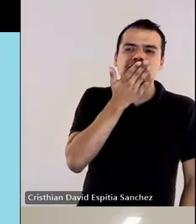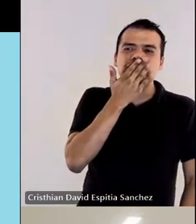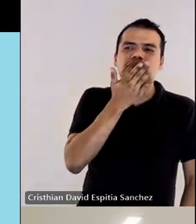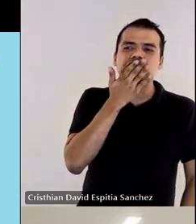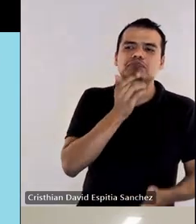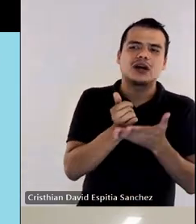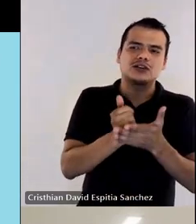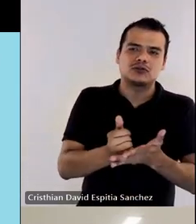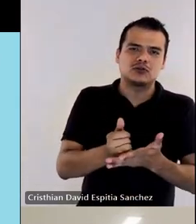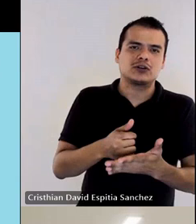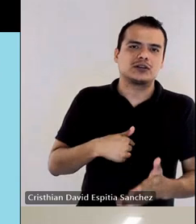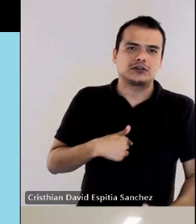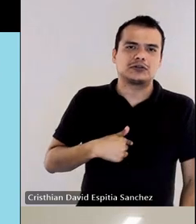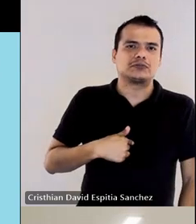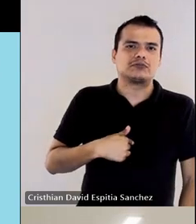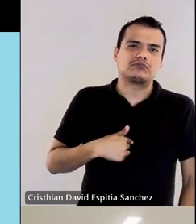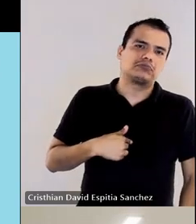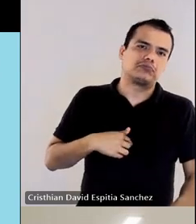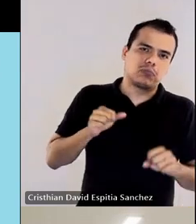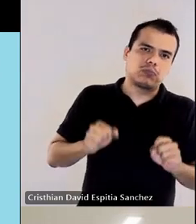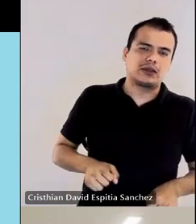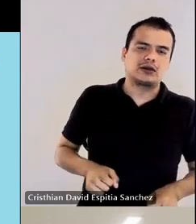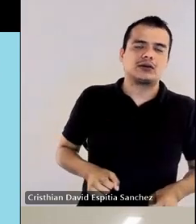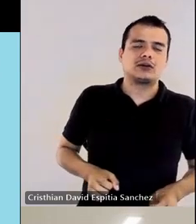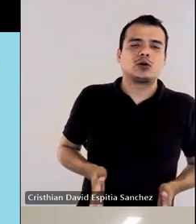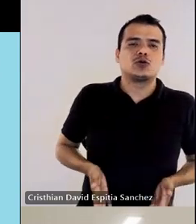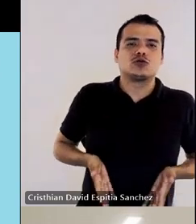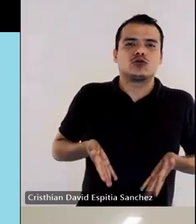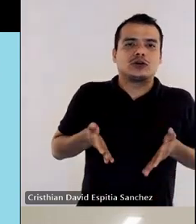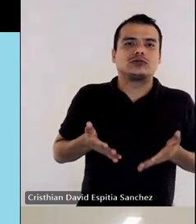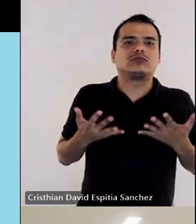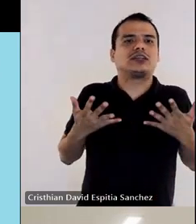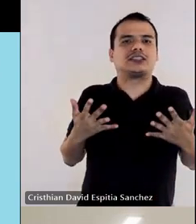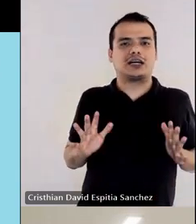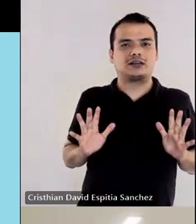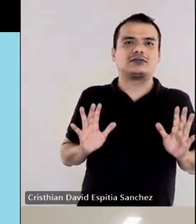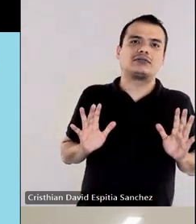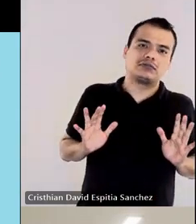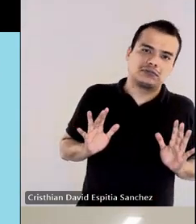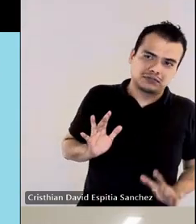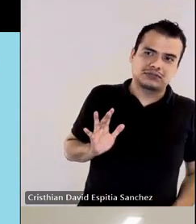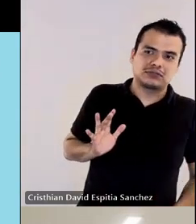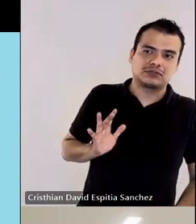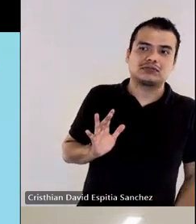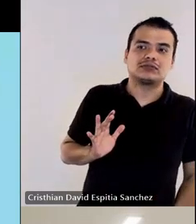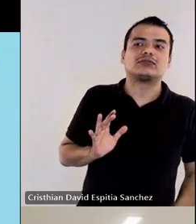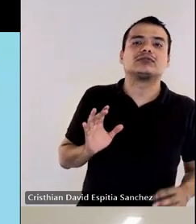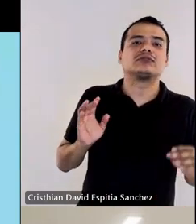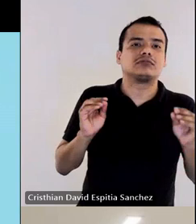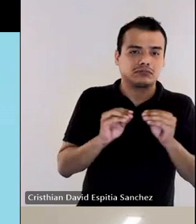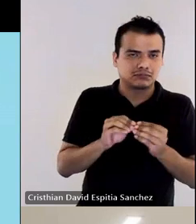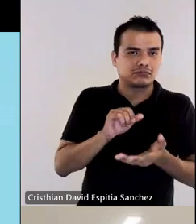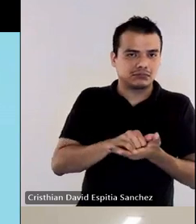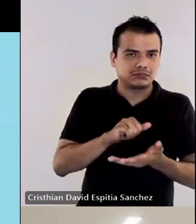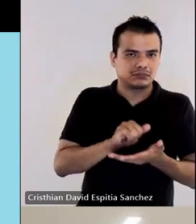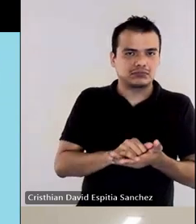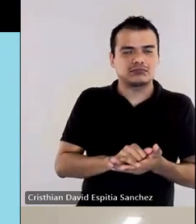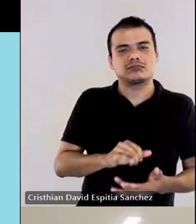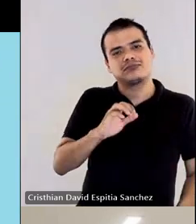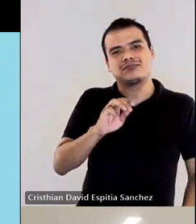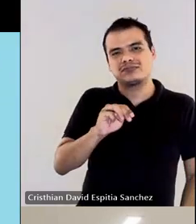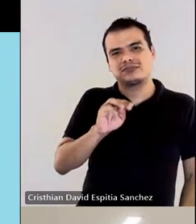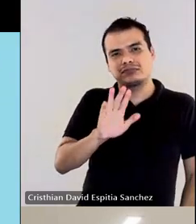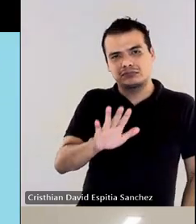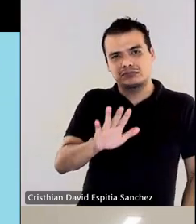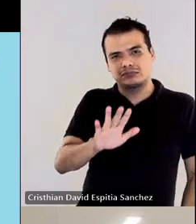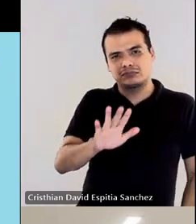para realizar las compresiones torácicas. Igual que en el adulto, aquí se debe utilizar una profundidad de 5